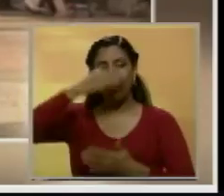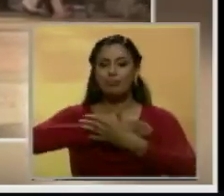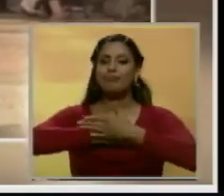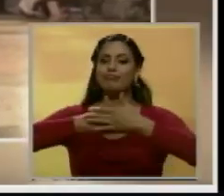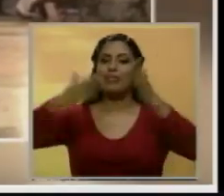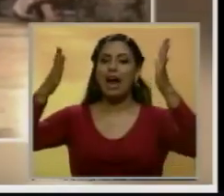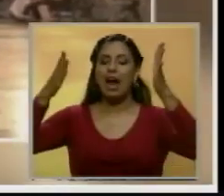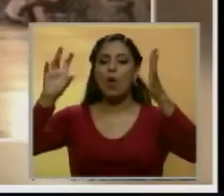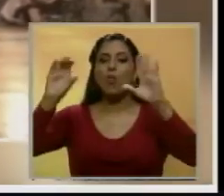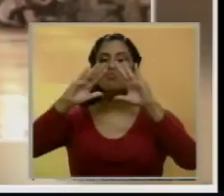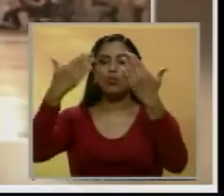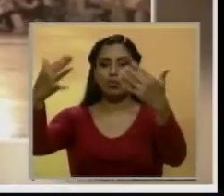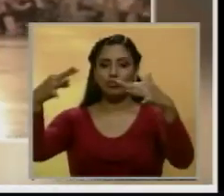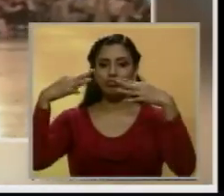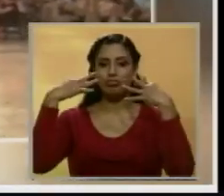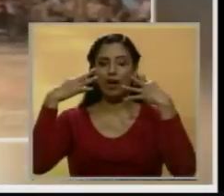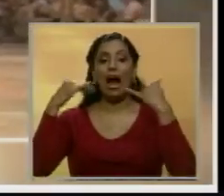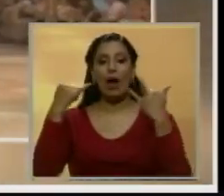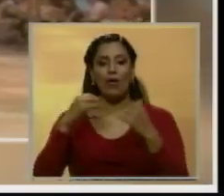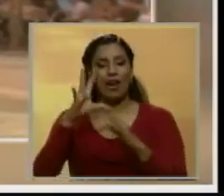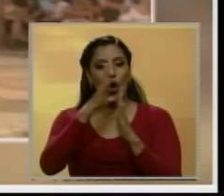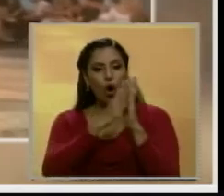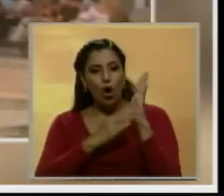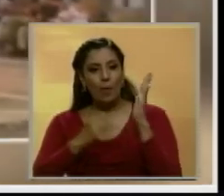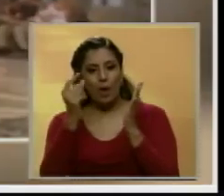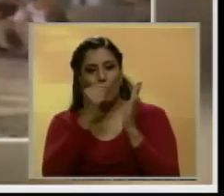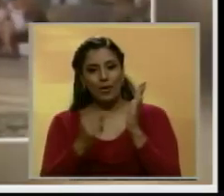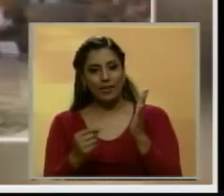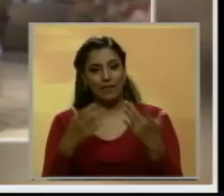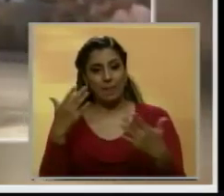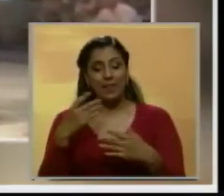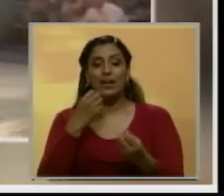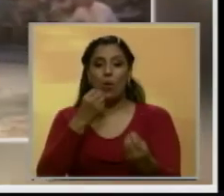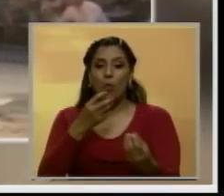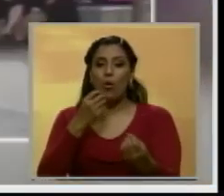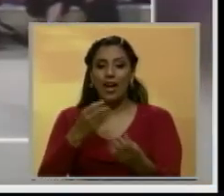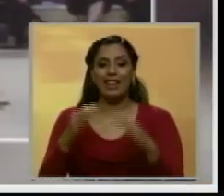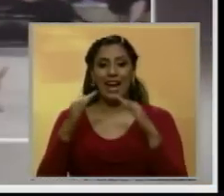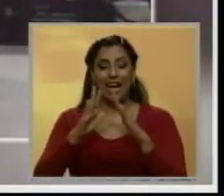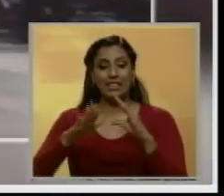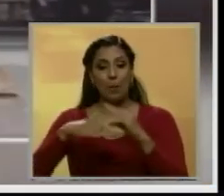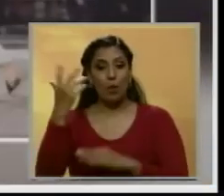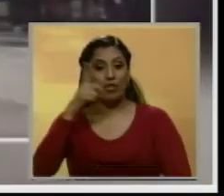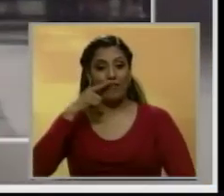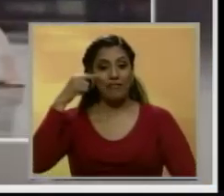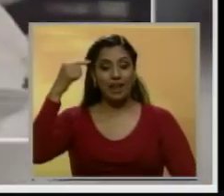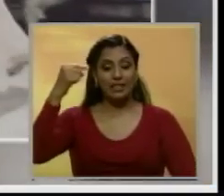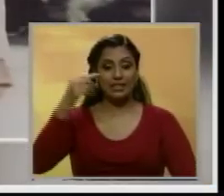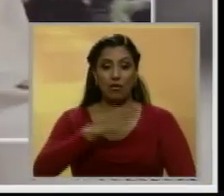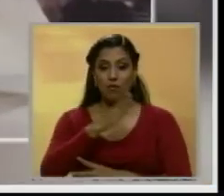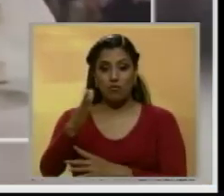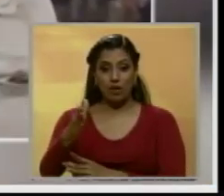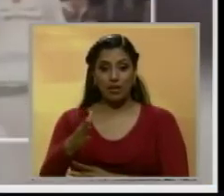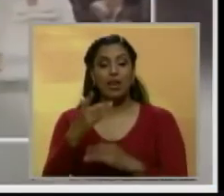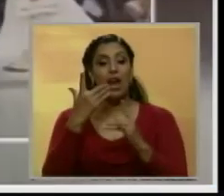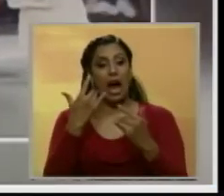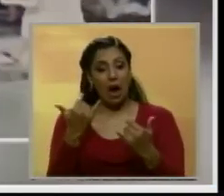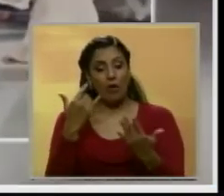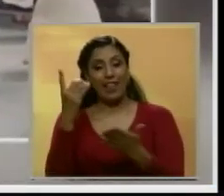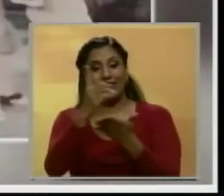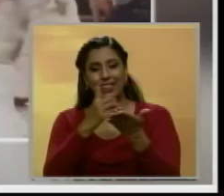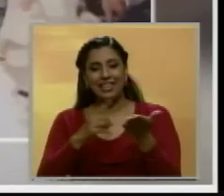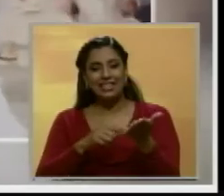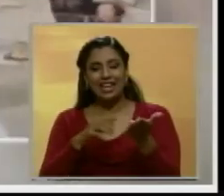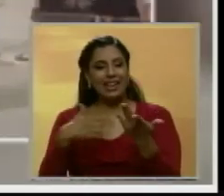mundo la convierten en una fuente de inspiración para Chanel, expresó la casa de moda francesa en un comunicado. Los diseños